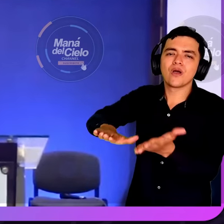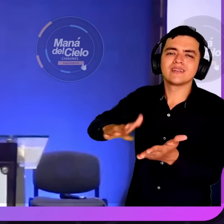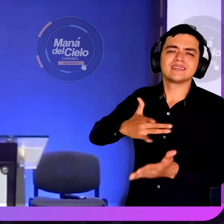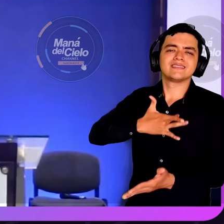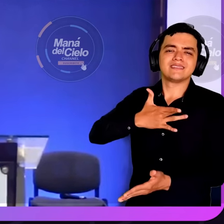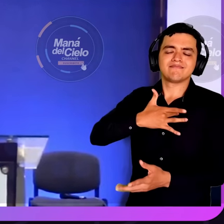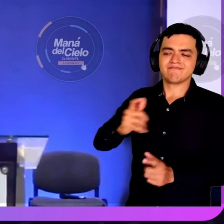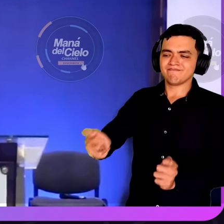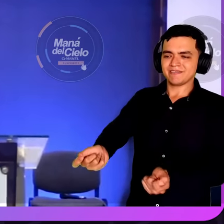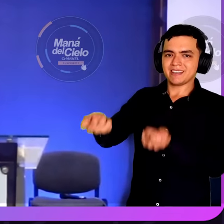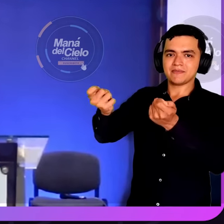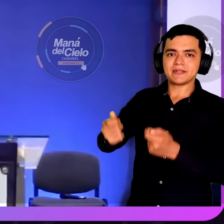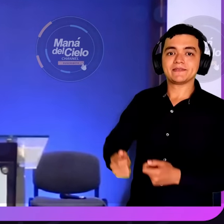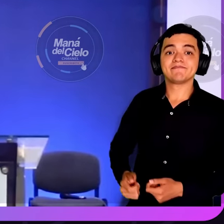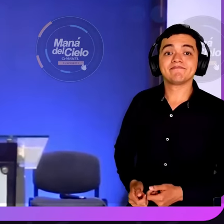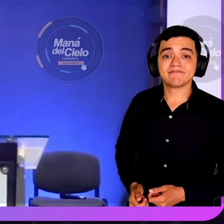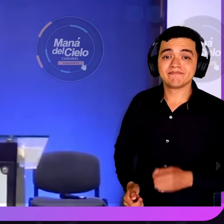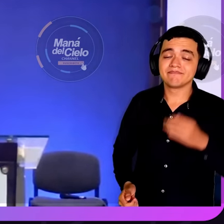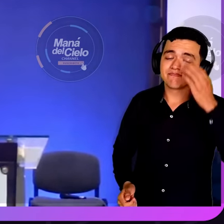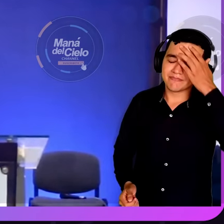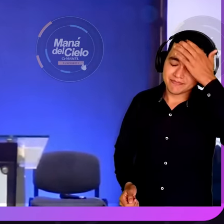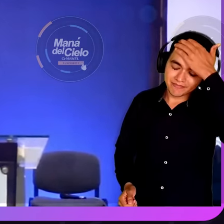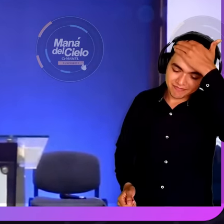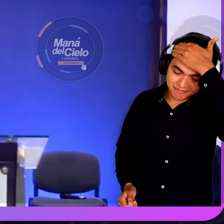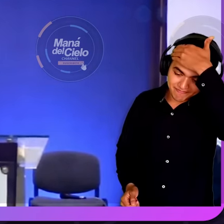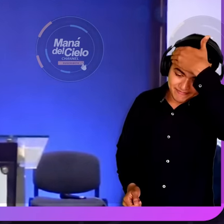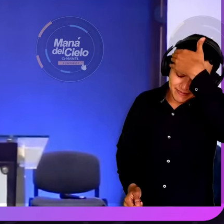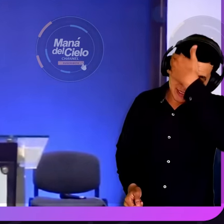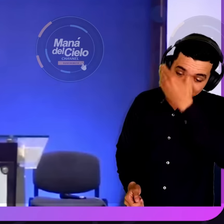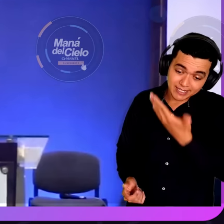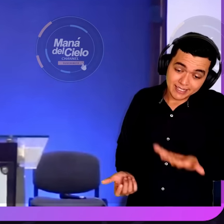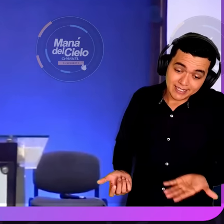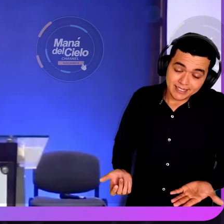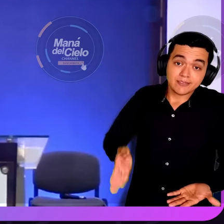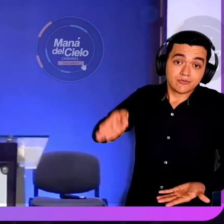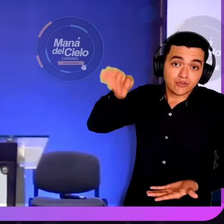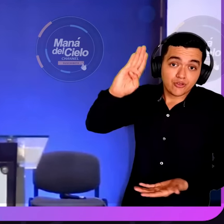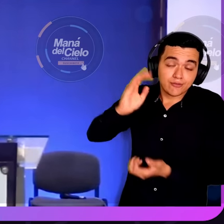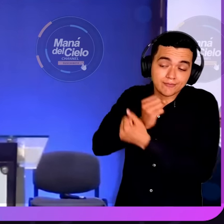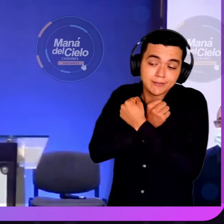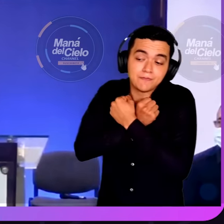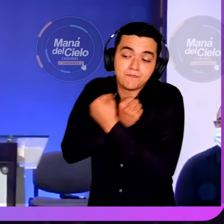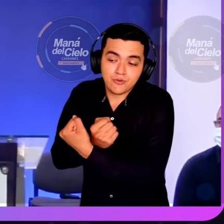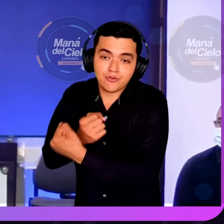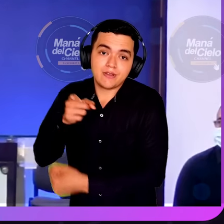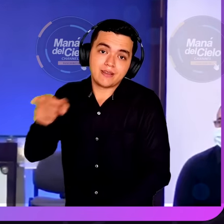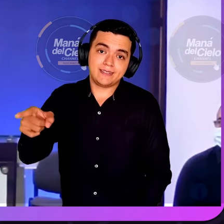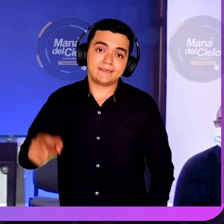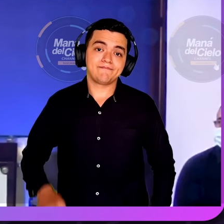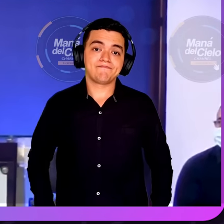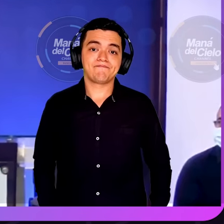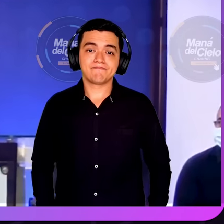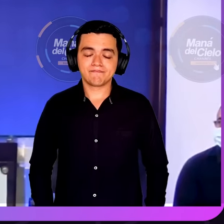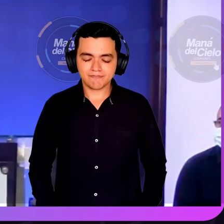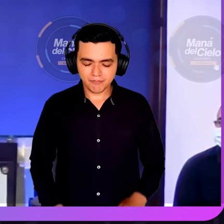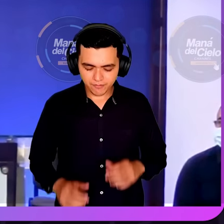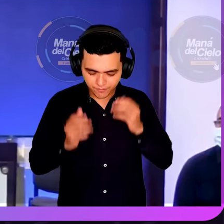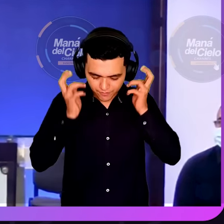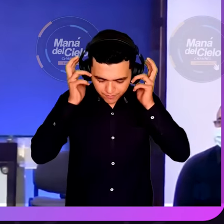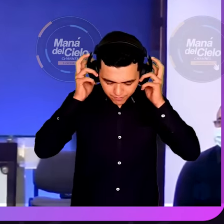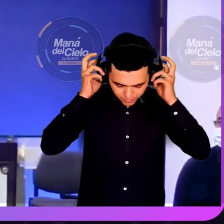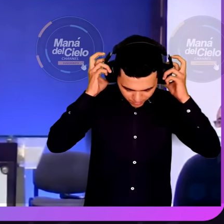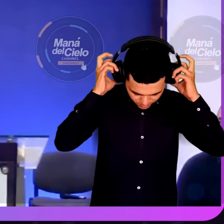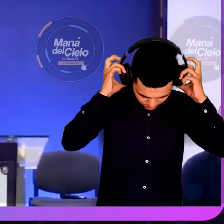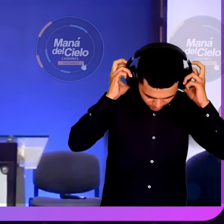prepare. Y comenzamos a orar. Ella lloró, la mamá, bueno, lloró. Hermanos, y a los 3 días se fue con el Señor, y